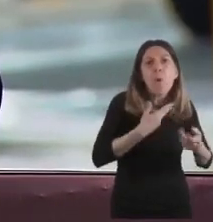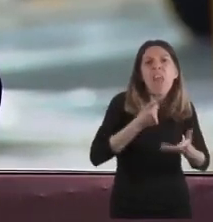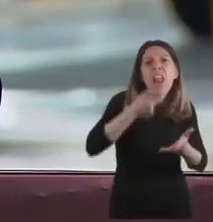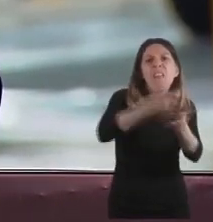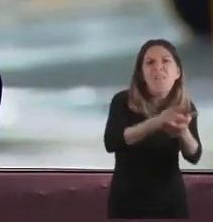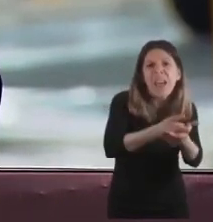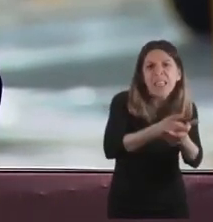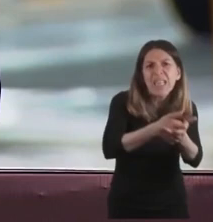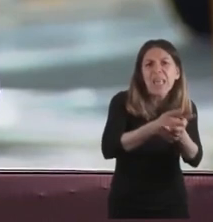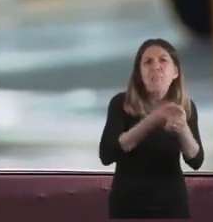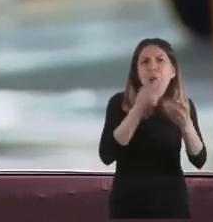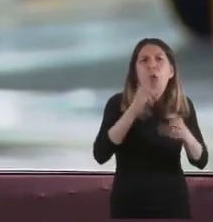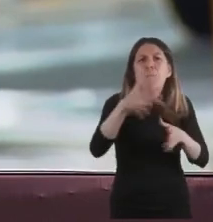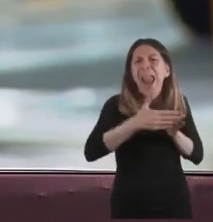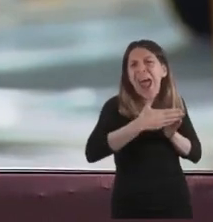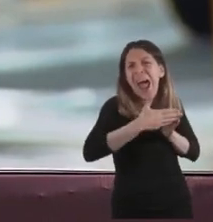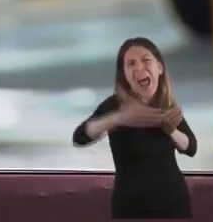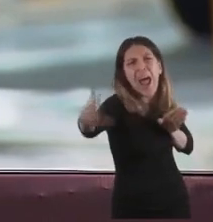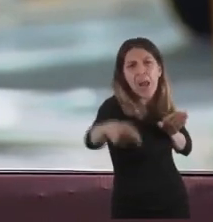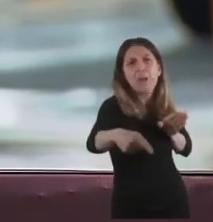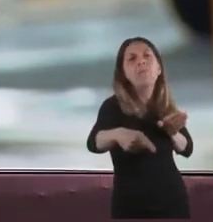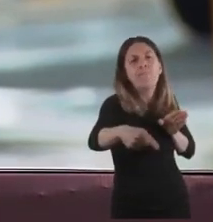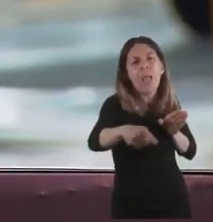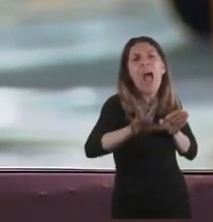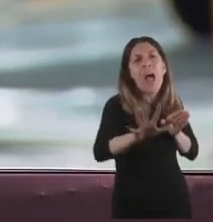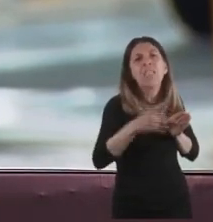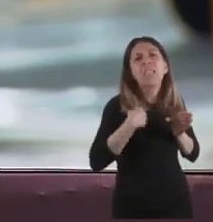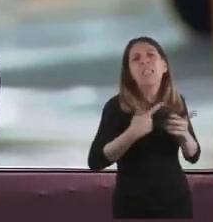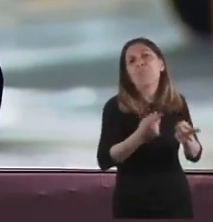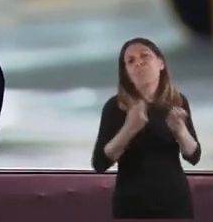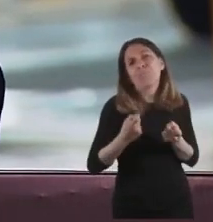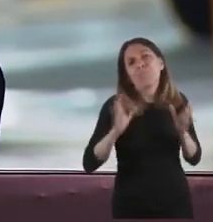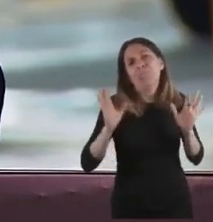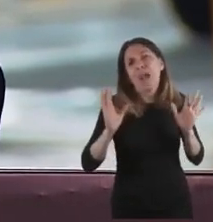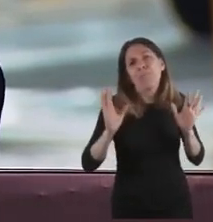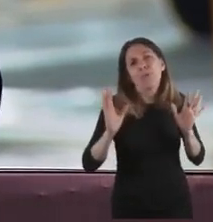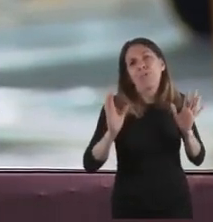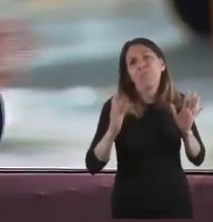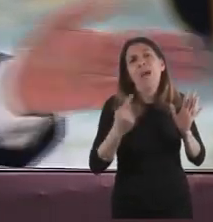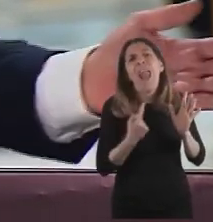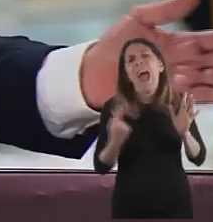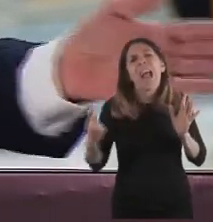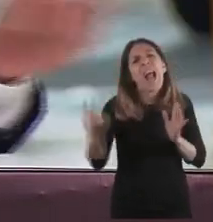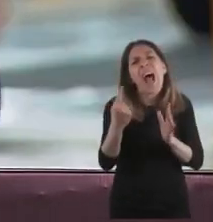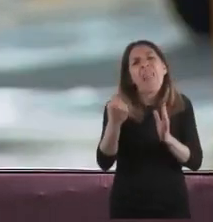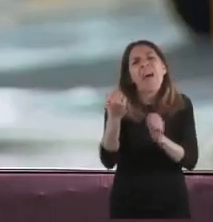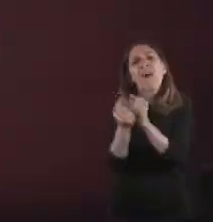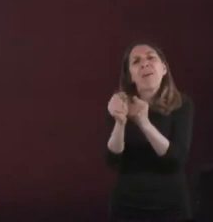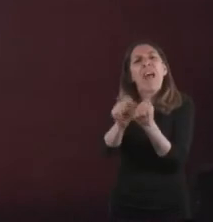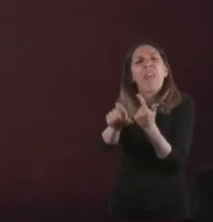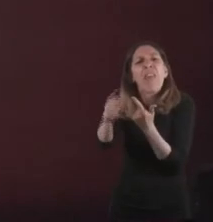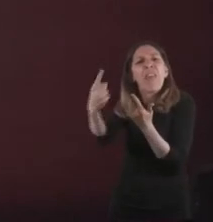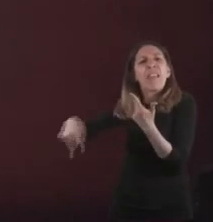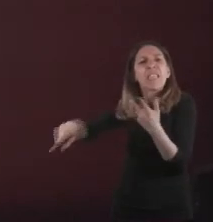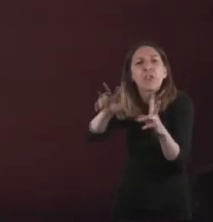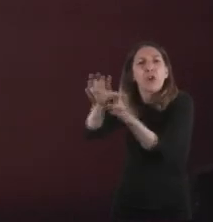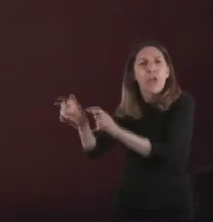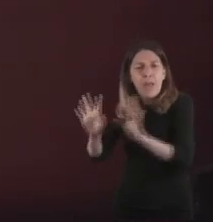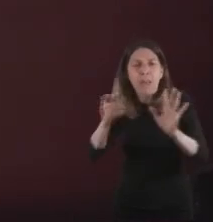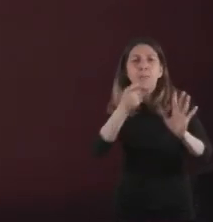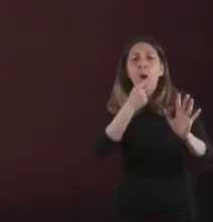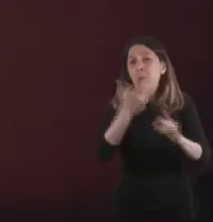previsibilidad y largo plazo, son los que necesitamos para cada una de las cadenas de valor. Hace poquitas horas el